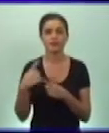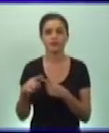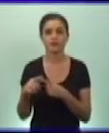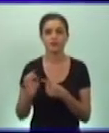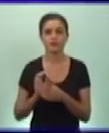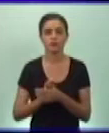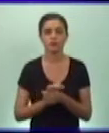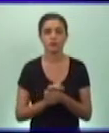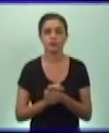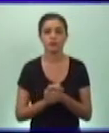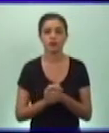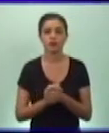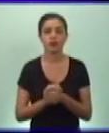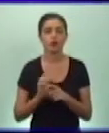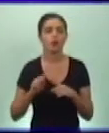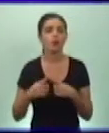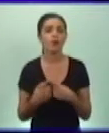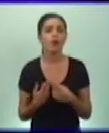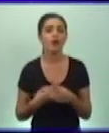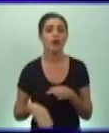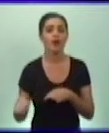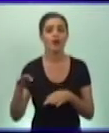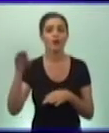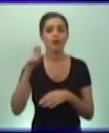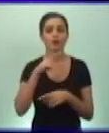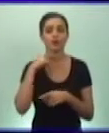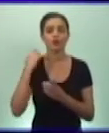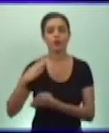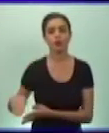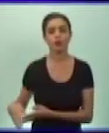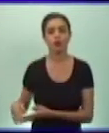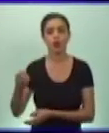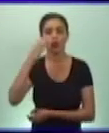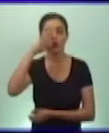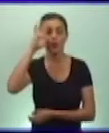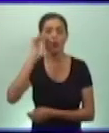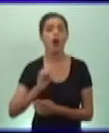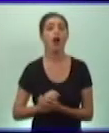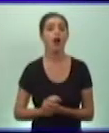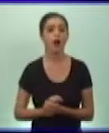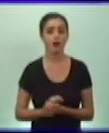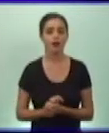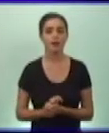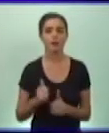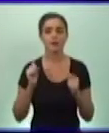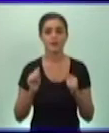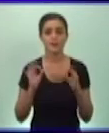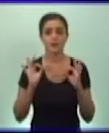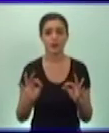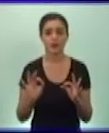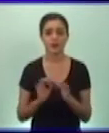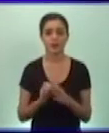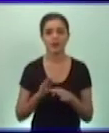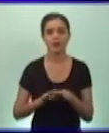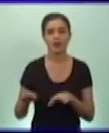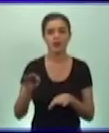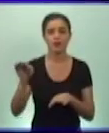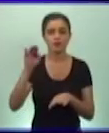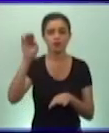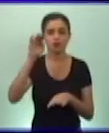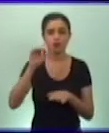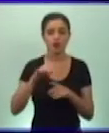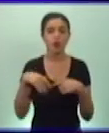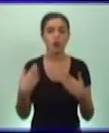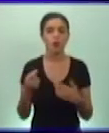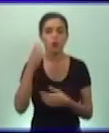¿por qué aumentó la mortalidad en Cuba? Pues precisamente la mortalidad comienza a aumentar cuando Cuba empieza a